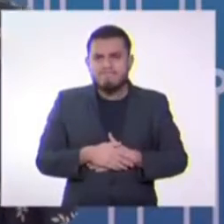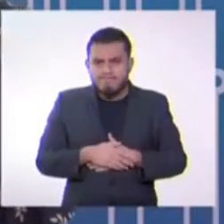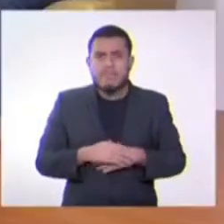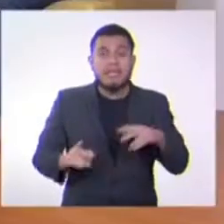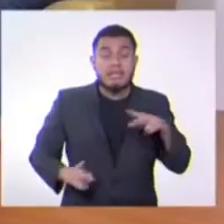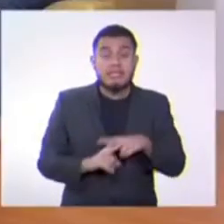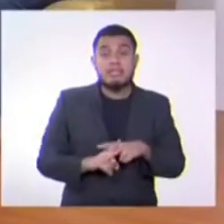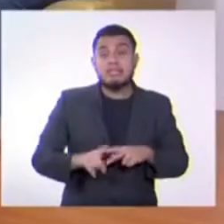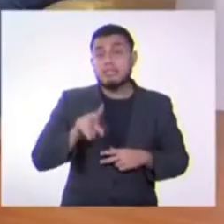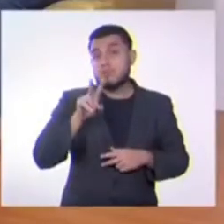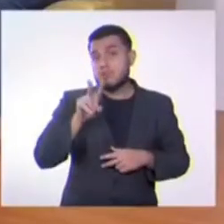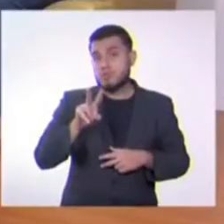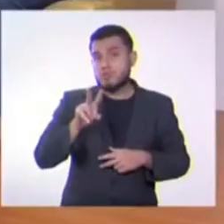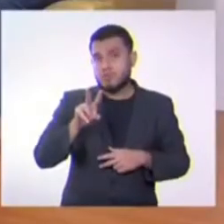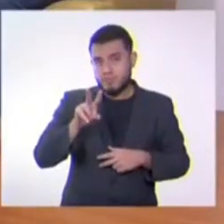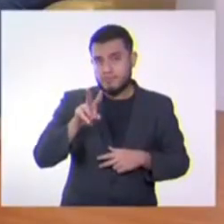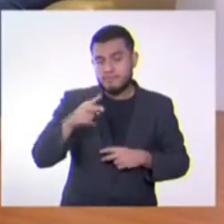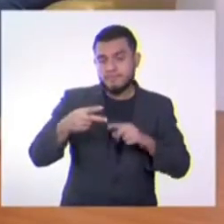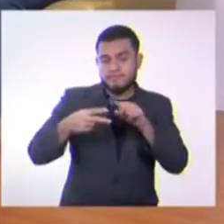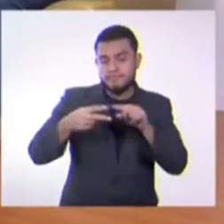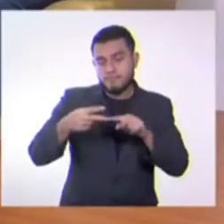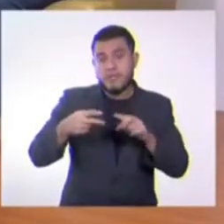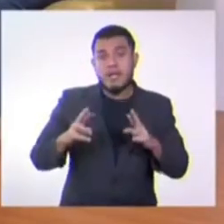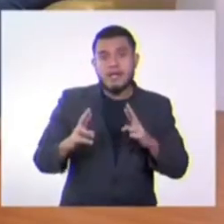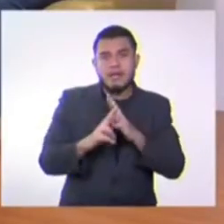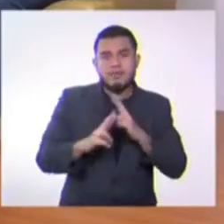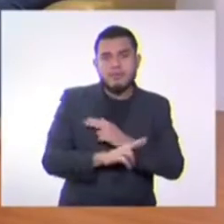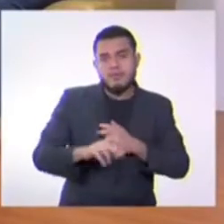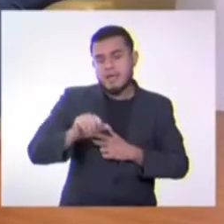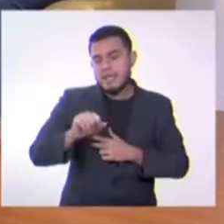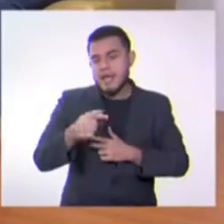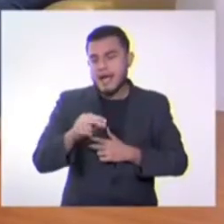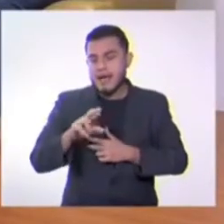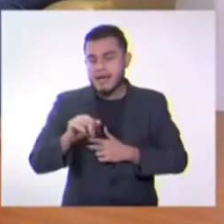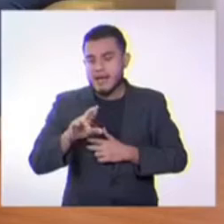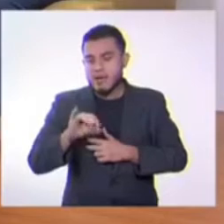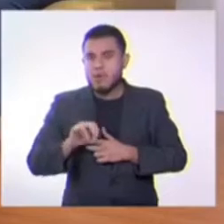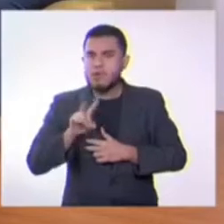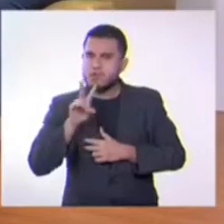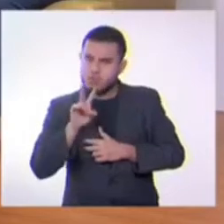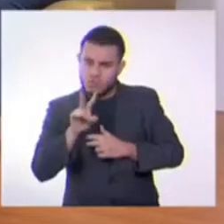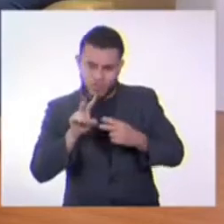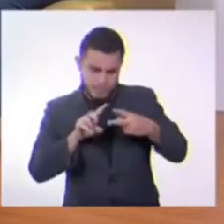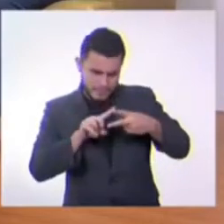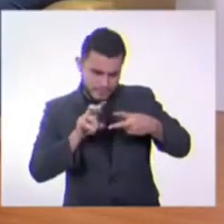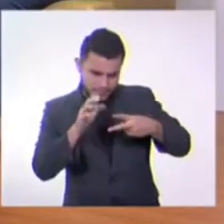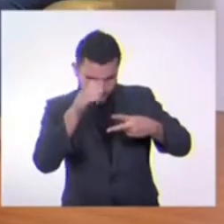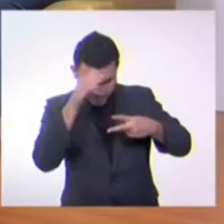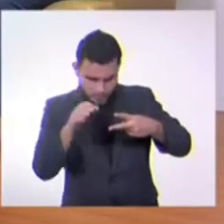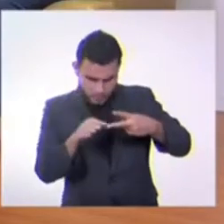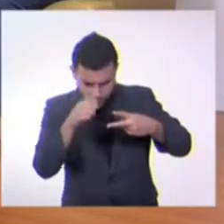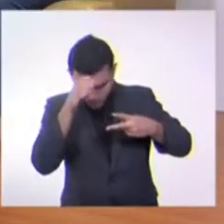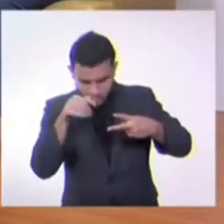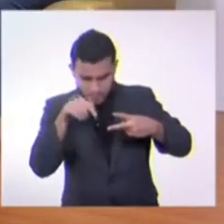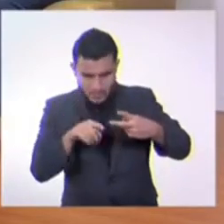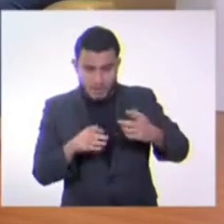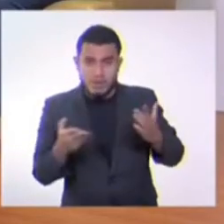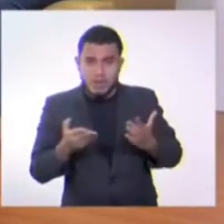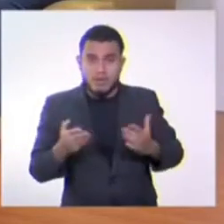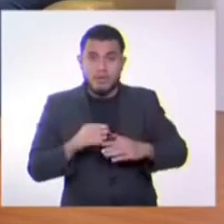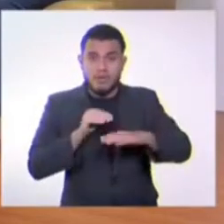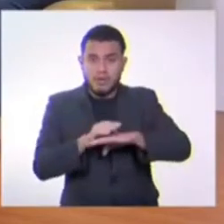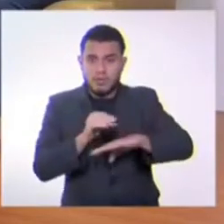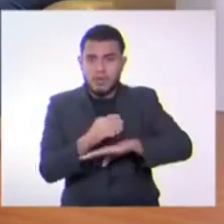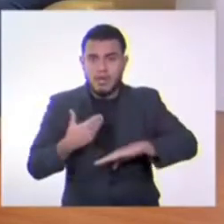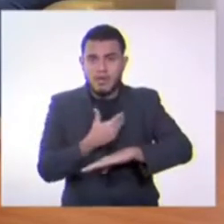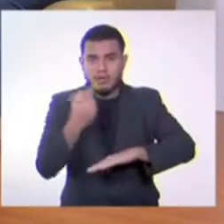elementos en este tema, reformas y agrarios. Son dos elementos que vamos a estar tocando este día y solo hay que hacerle una recomendación a